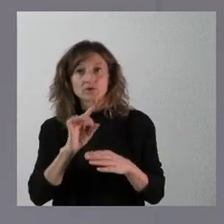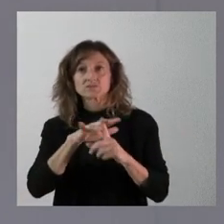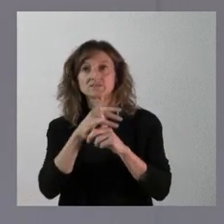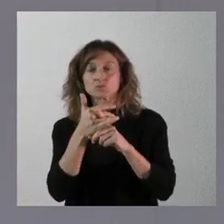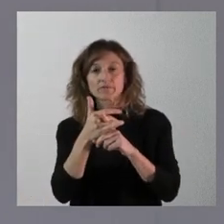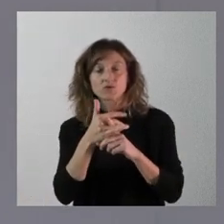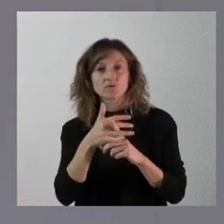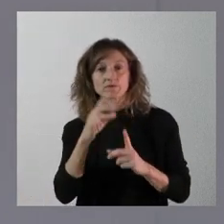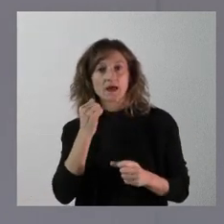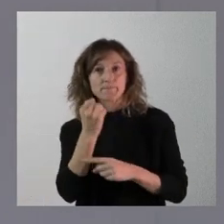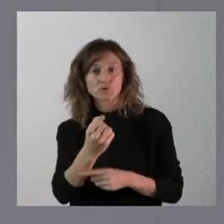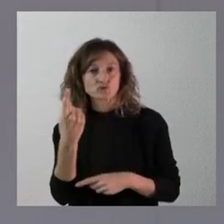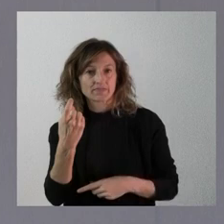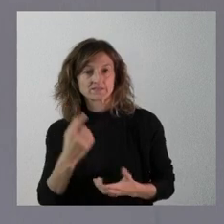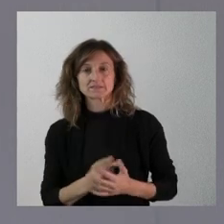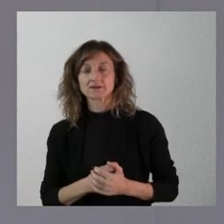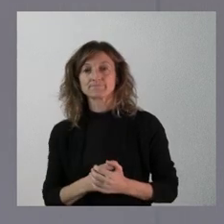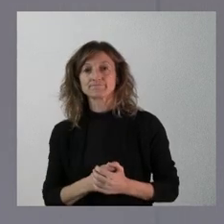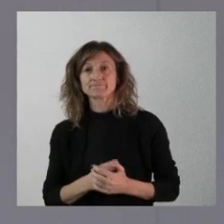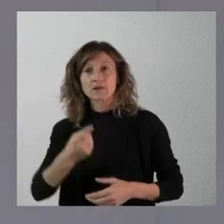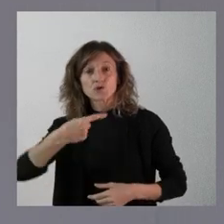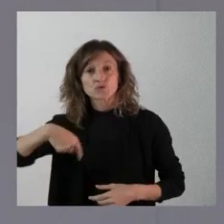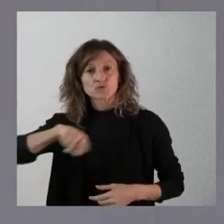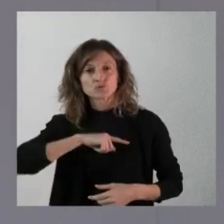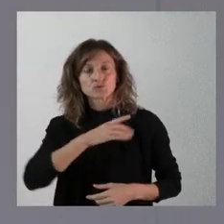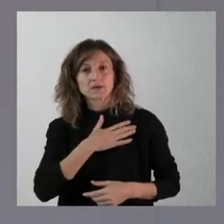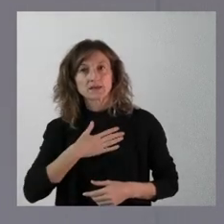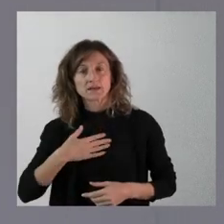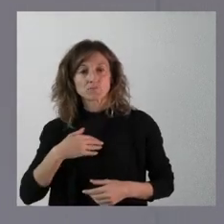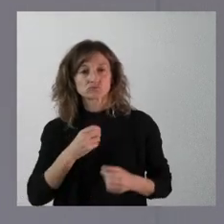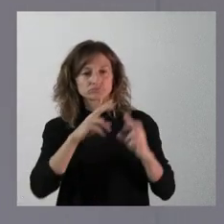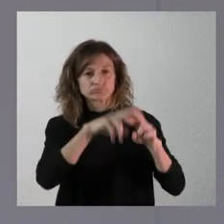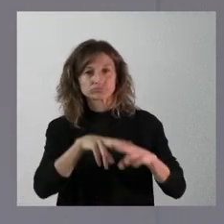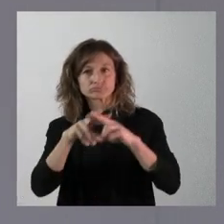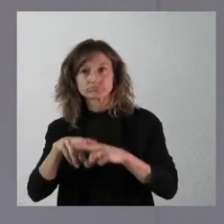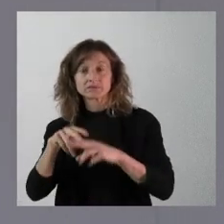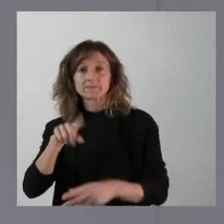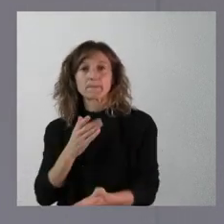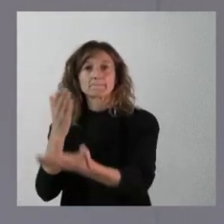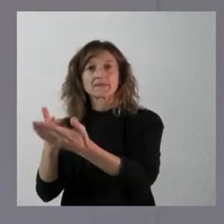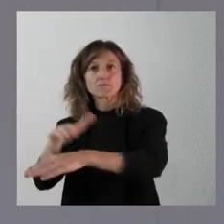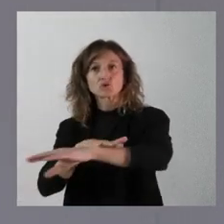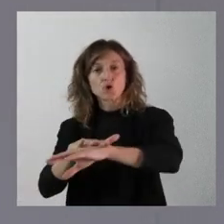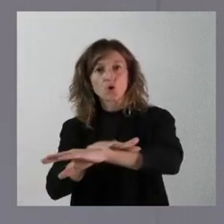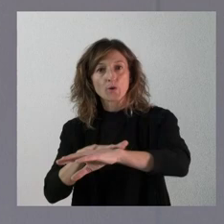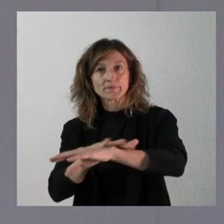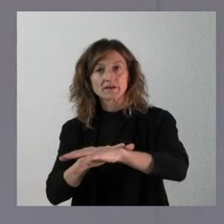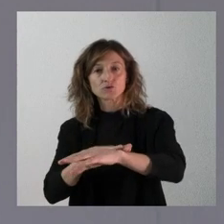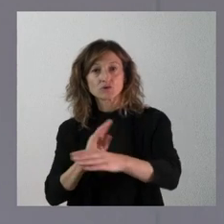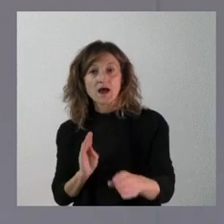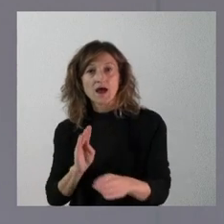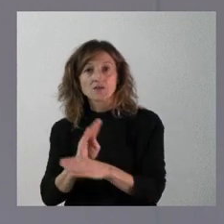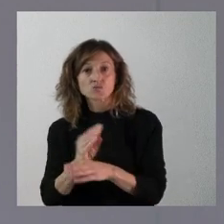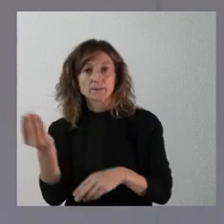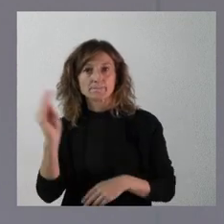circunstancias que merezcan de ese apoyo nosotros estamos en la idea de que se exploren estas vías y también le pedimos del gobierno extender estas ayudas al